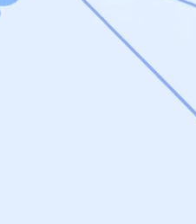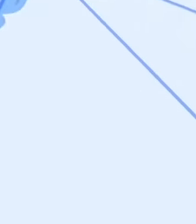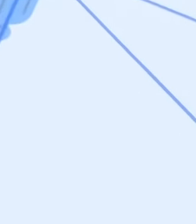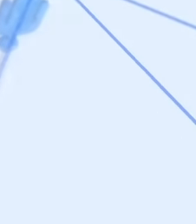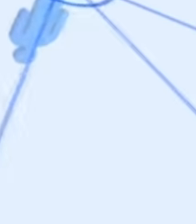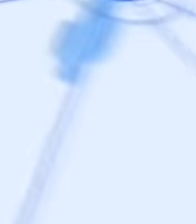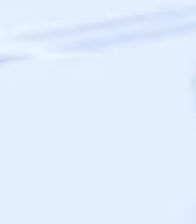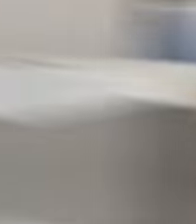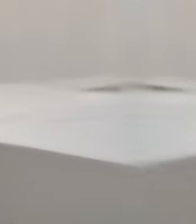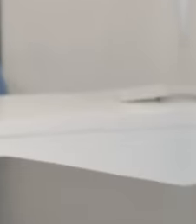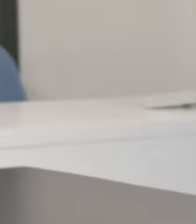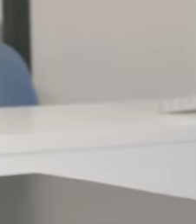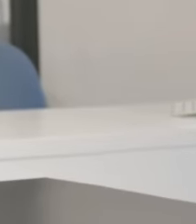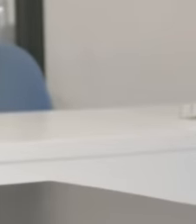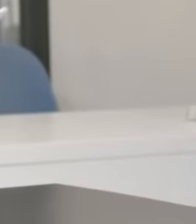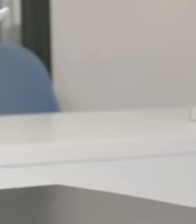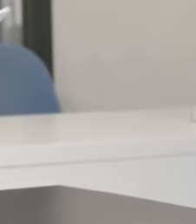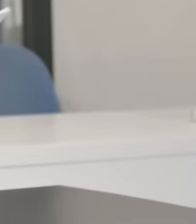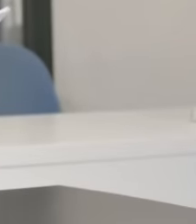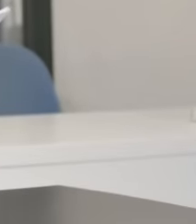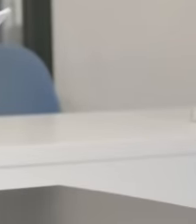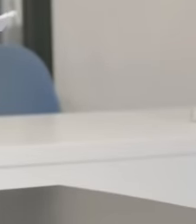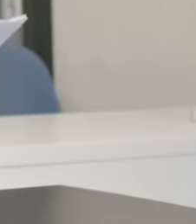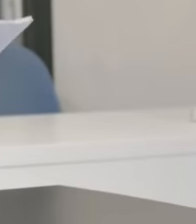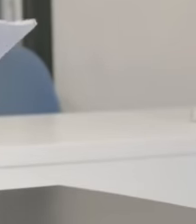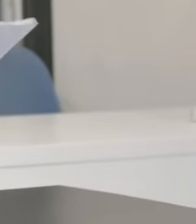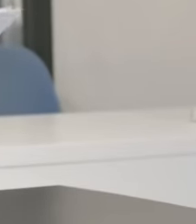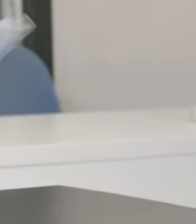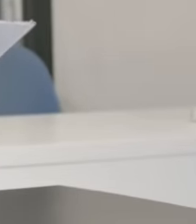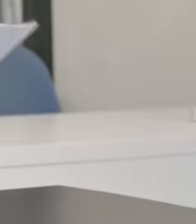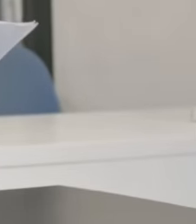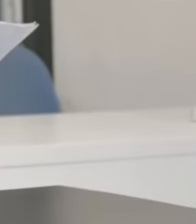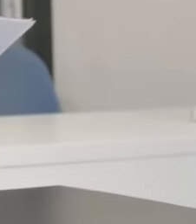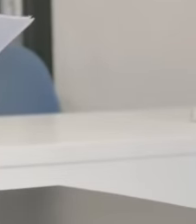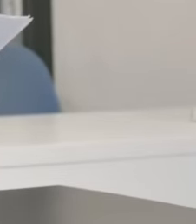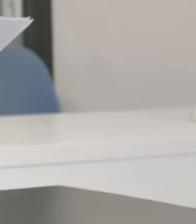a petición de Ricardo Salinas Pliego.